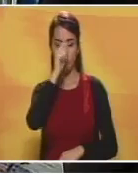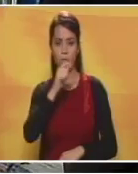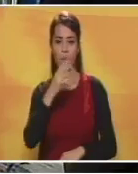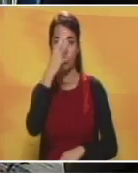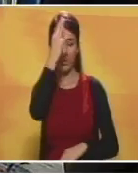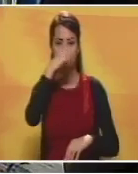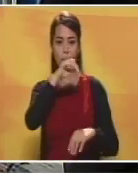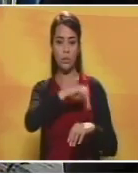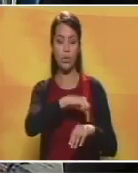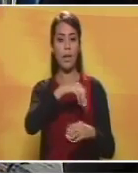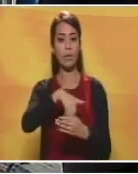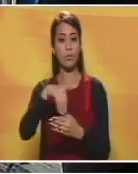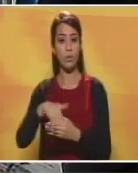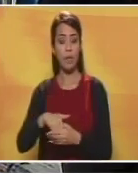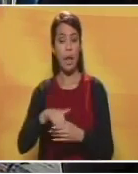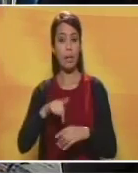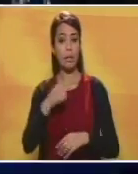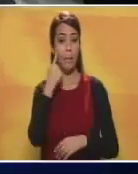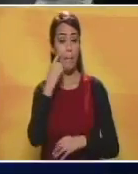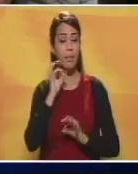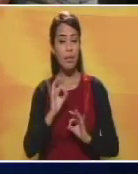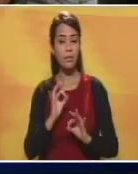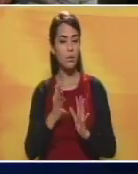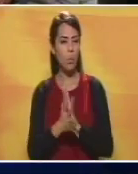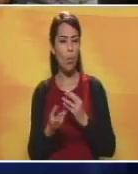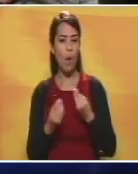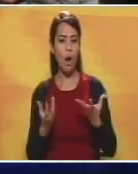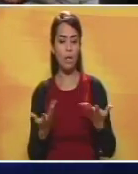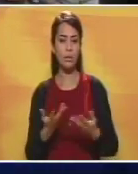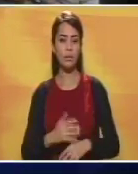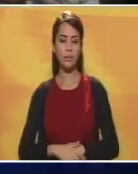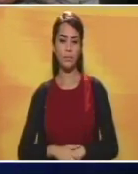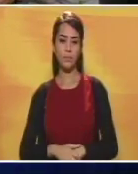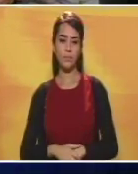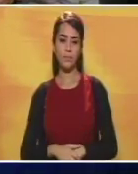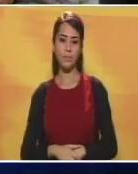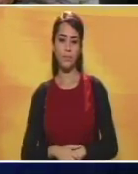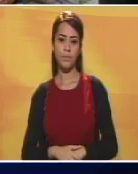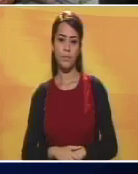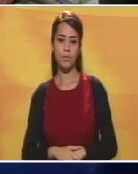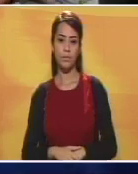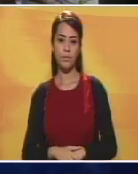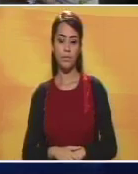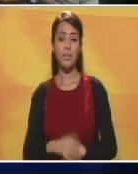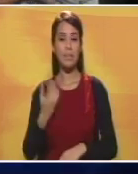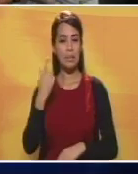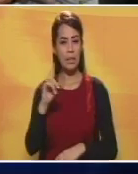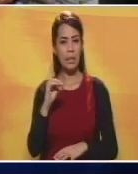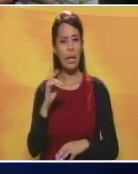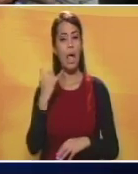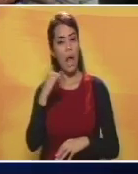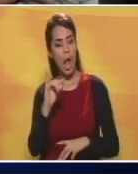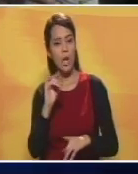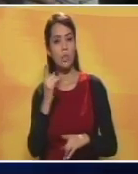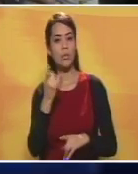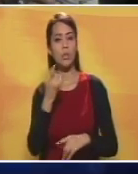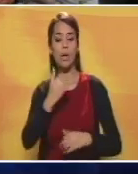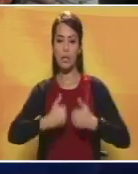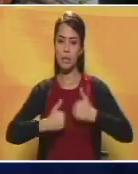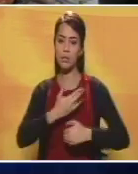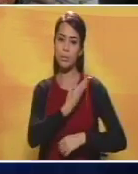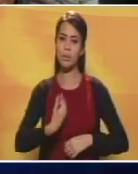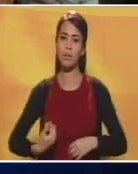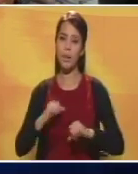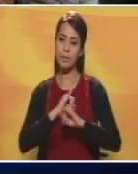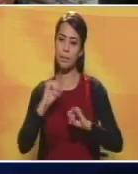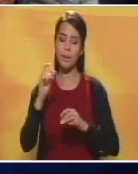Nosotros vamos a continuar aquí muy pendientes para ver cuáles son entonces las impresiones que podría darnos el candidato presidencial al salir